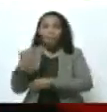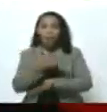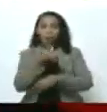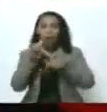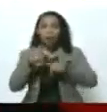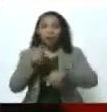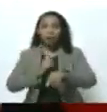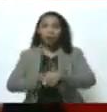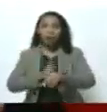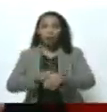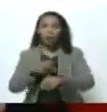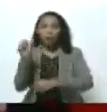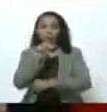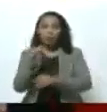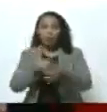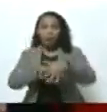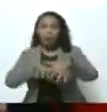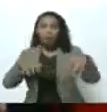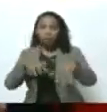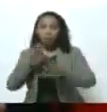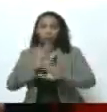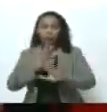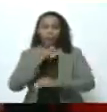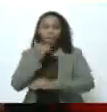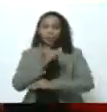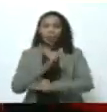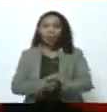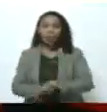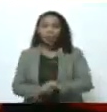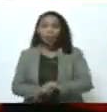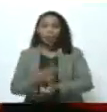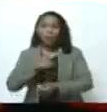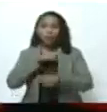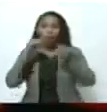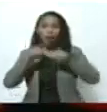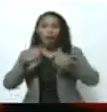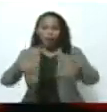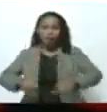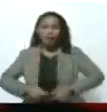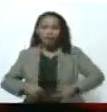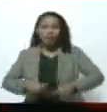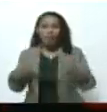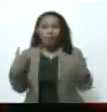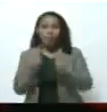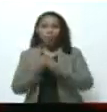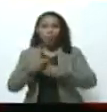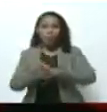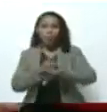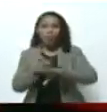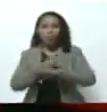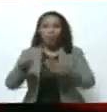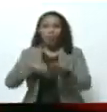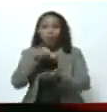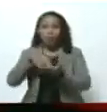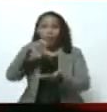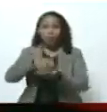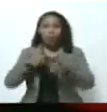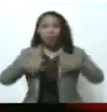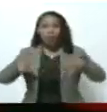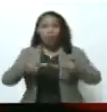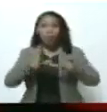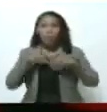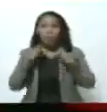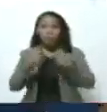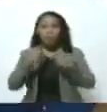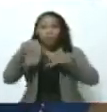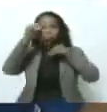esta época de la Semana Mayor que ya se aproxima. Bueno, aquí estamos en un esfuerzo conjunto, gobierno nacional, regional, local,